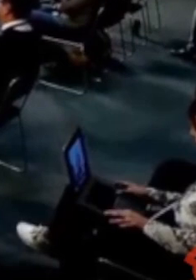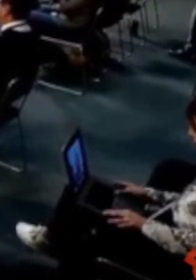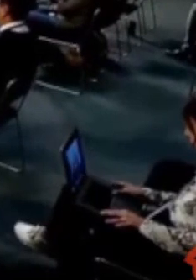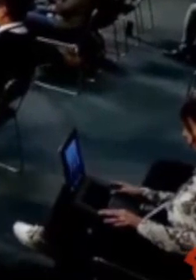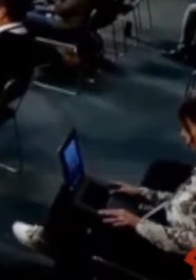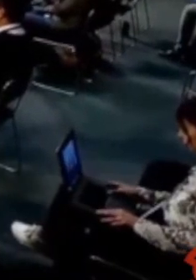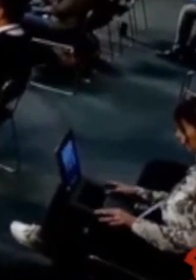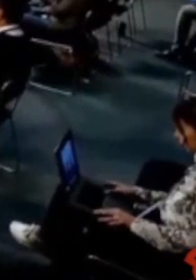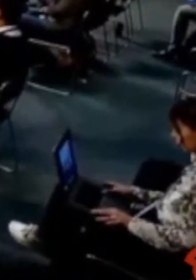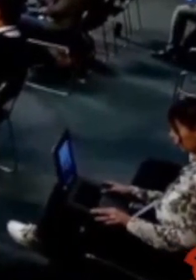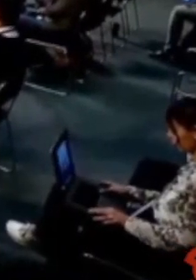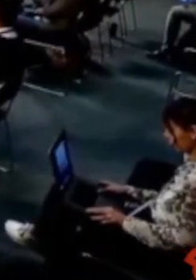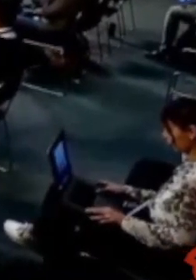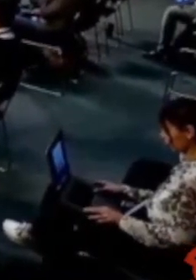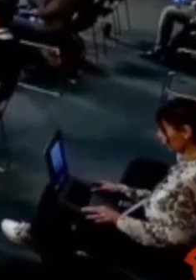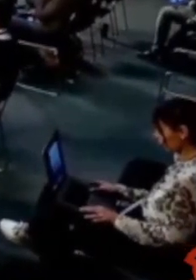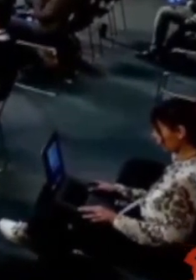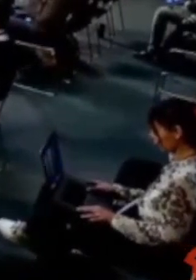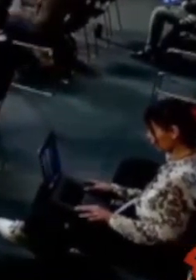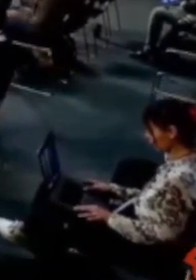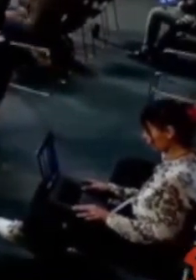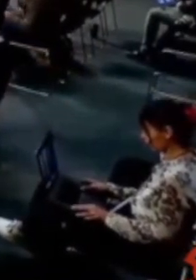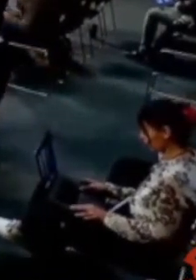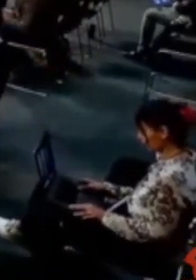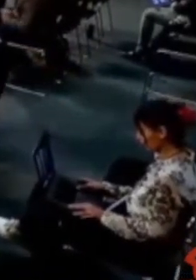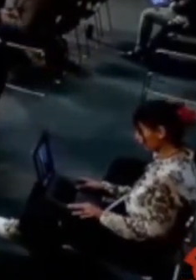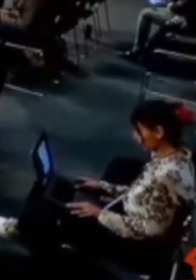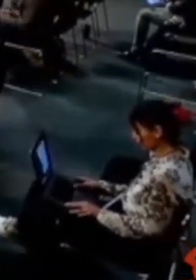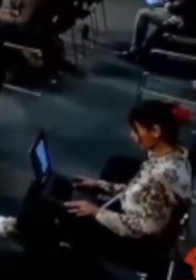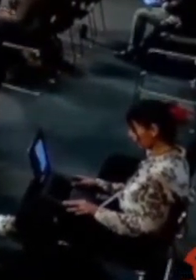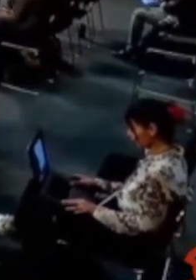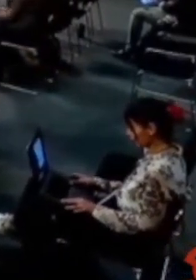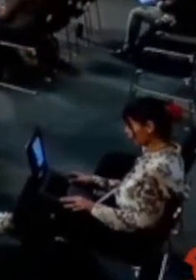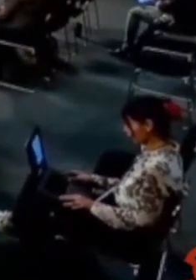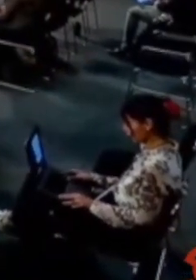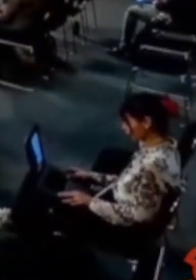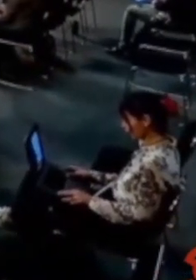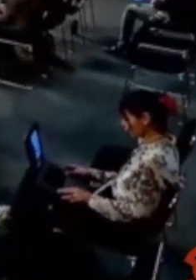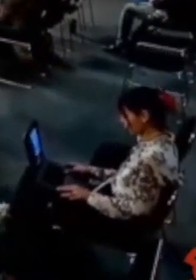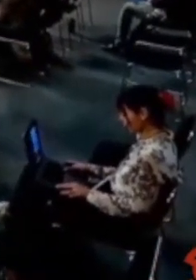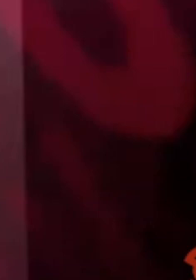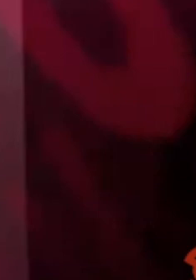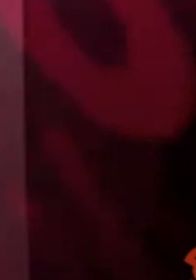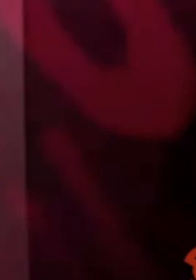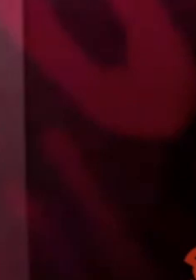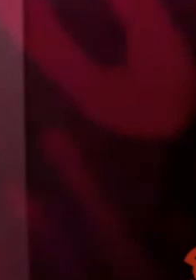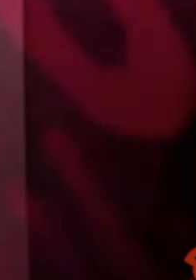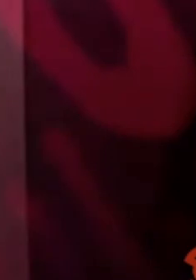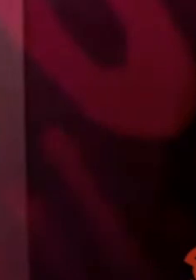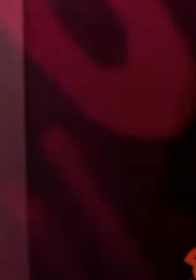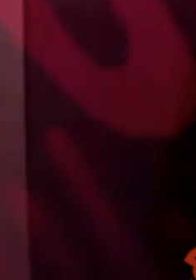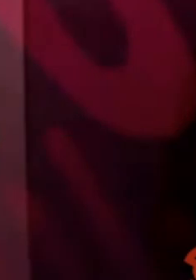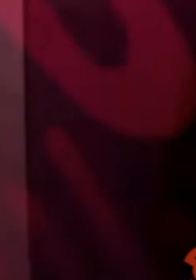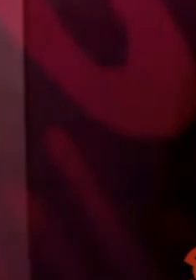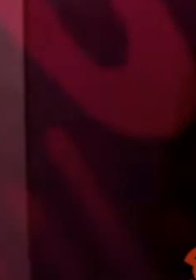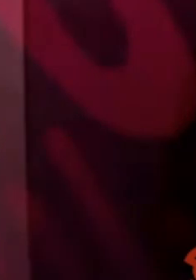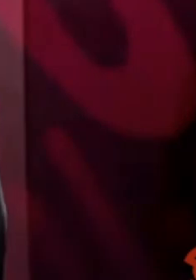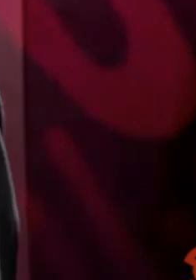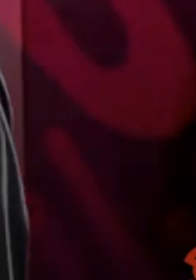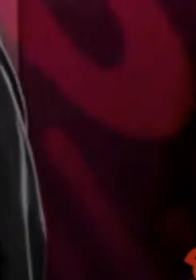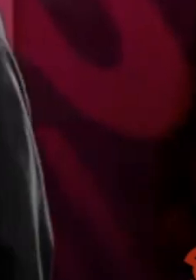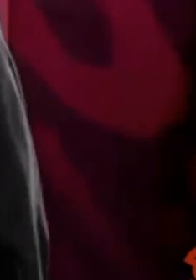porque lo meto a la cárcel y sale y sigue